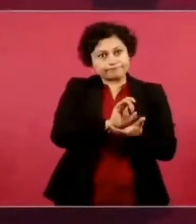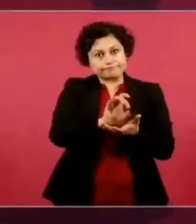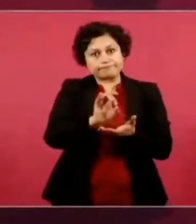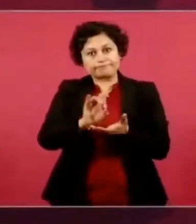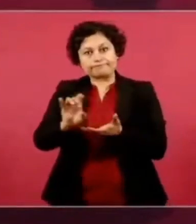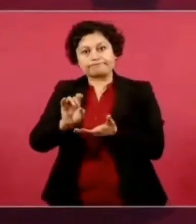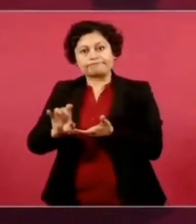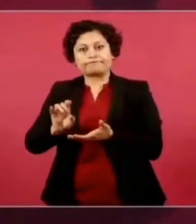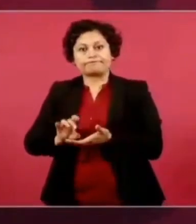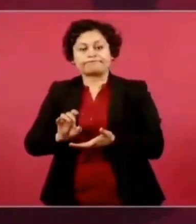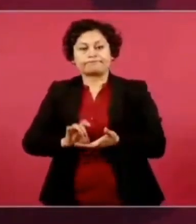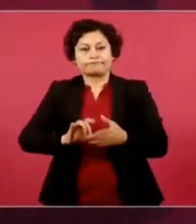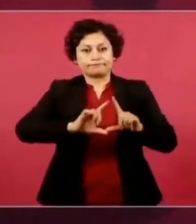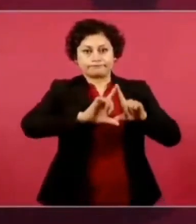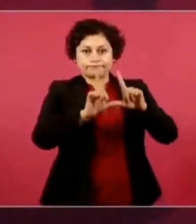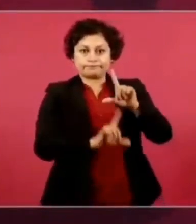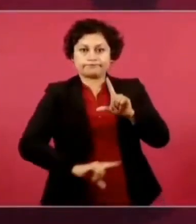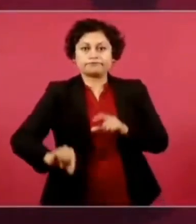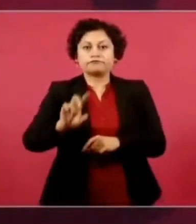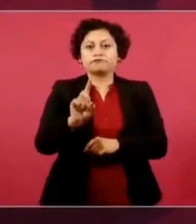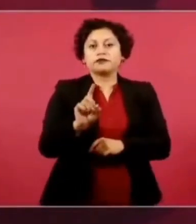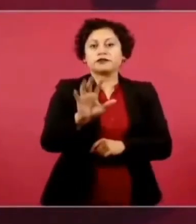de familias.